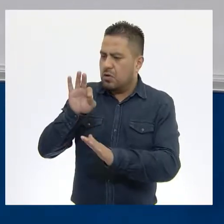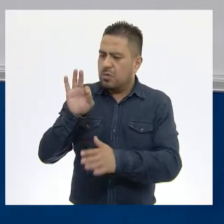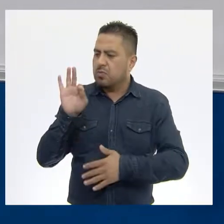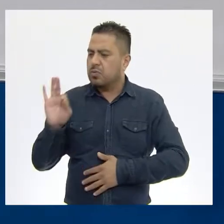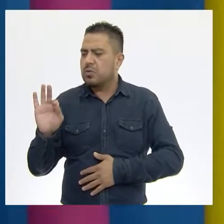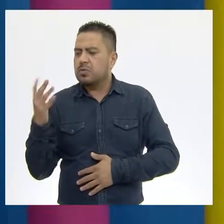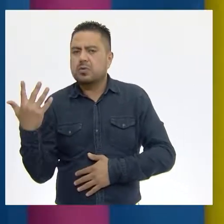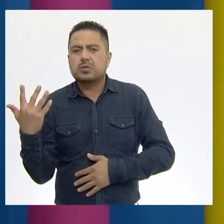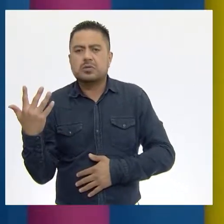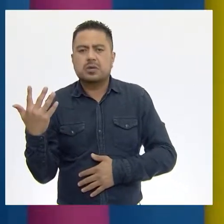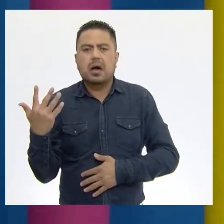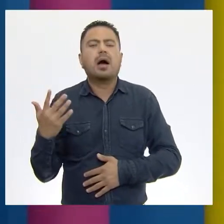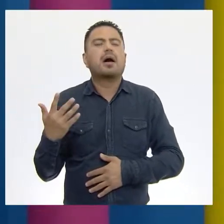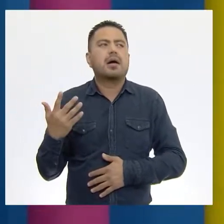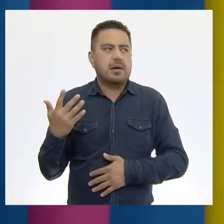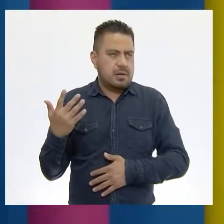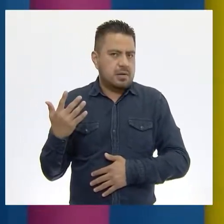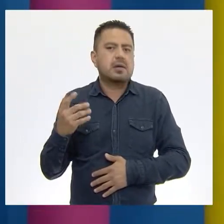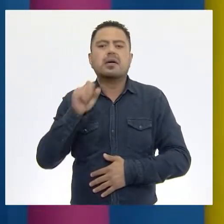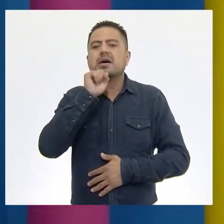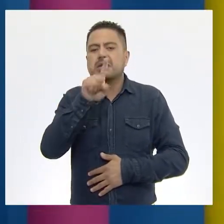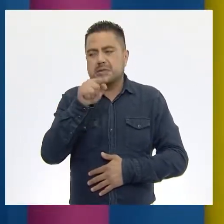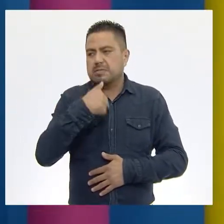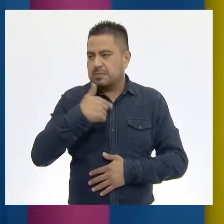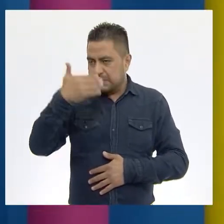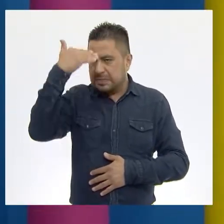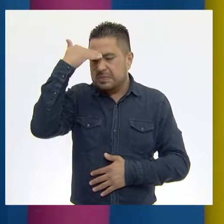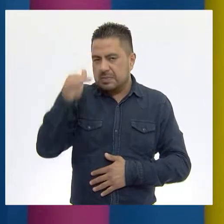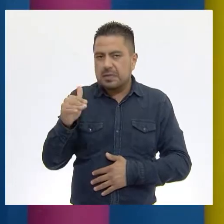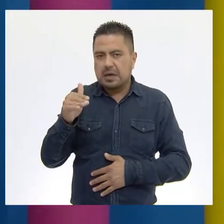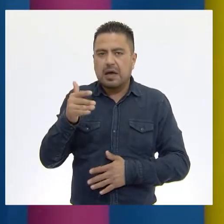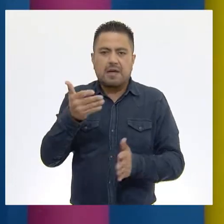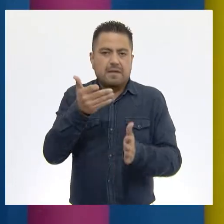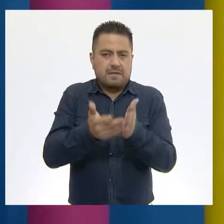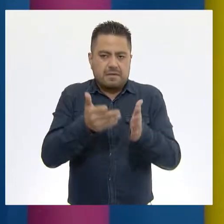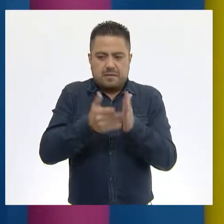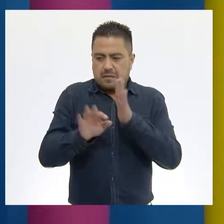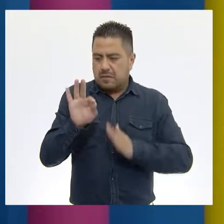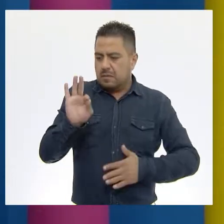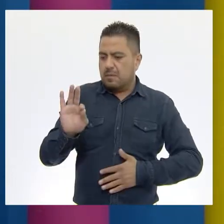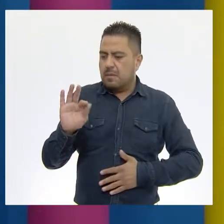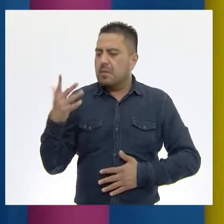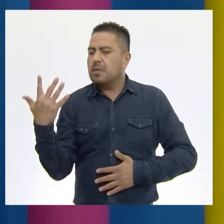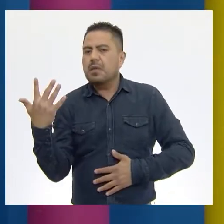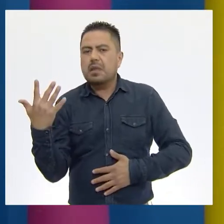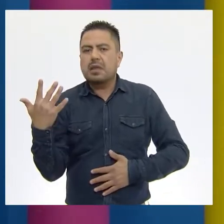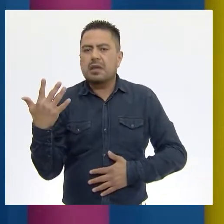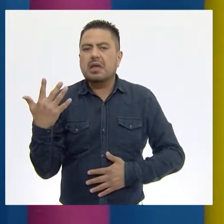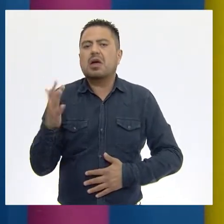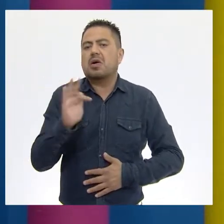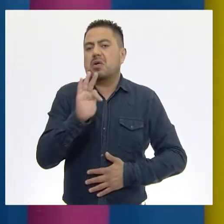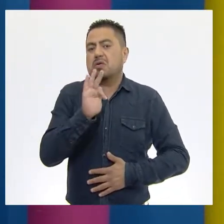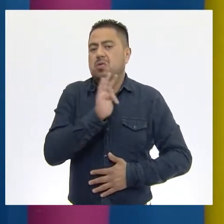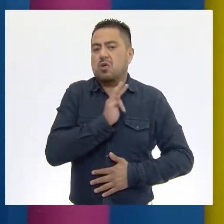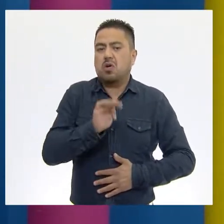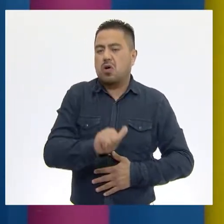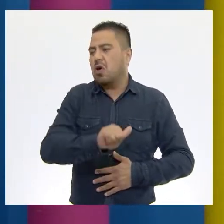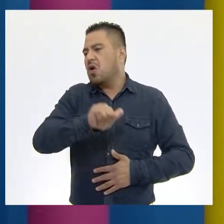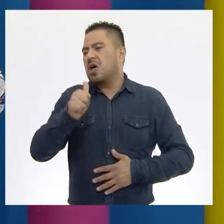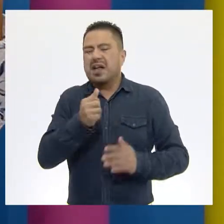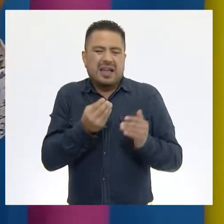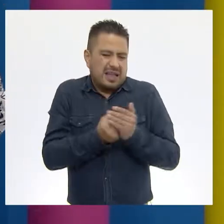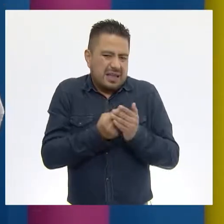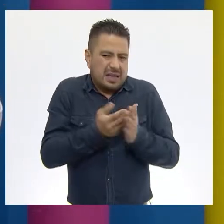5? Ah, pues también ya sabemos que nos falta el punto 5 y que pues en las otras